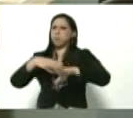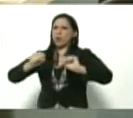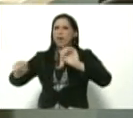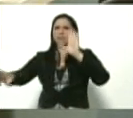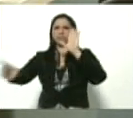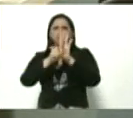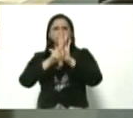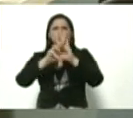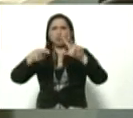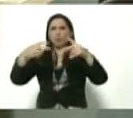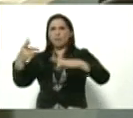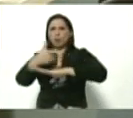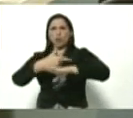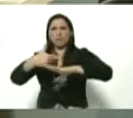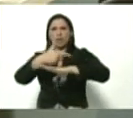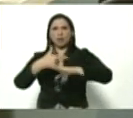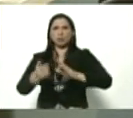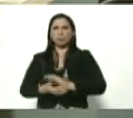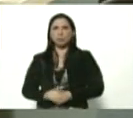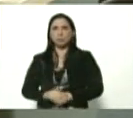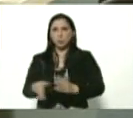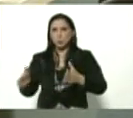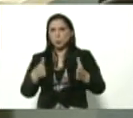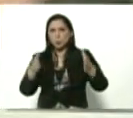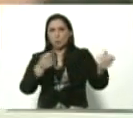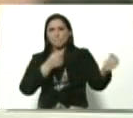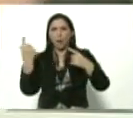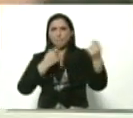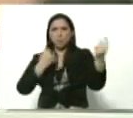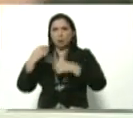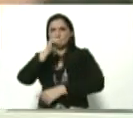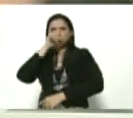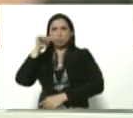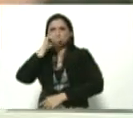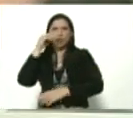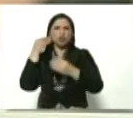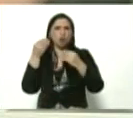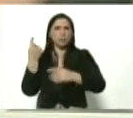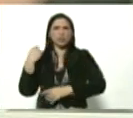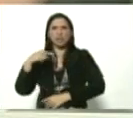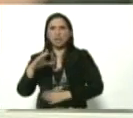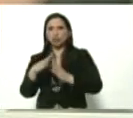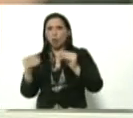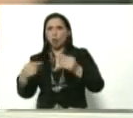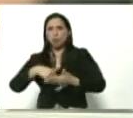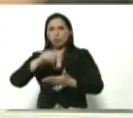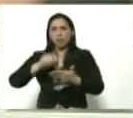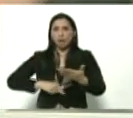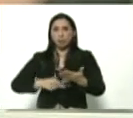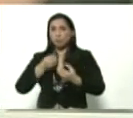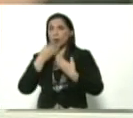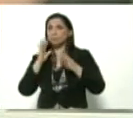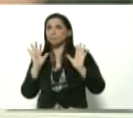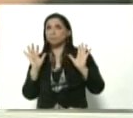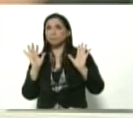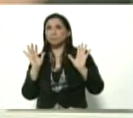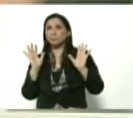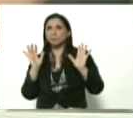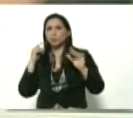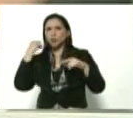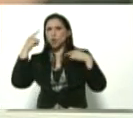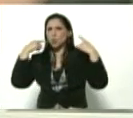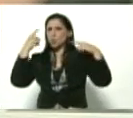legalmente con el nuevo gobierno de las rutas del narcotráfico, cómo iban a tener todos los contratos. Bueno, una